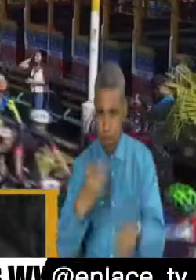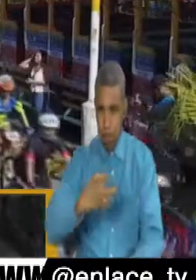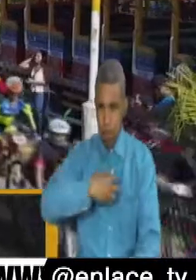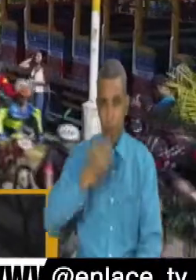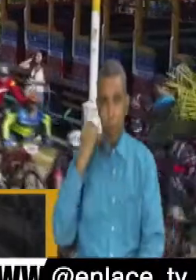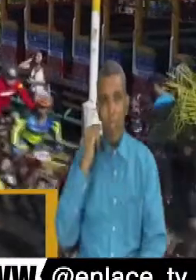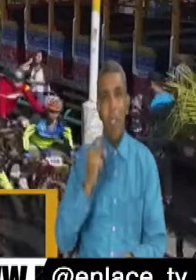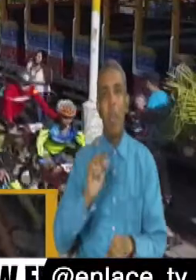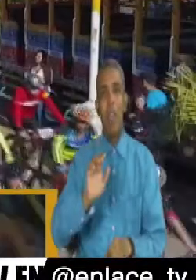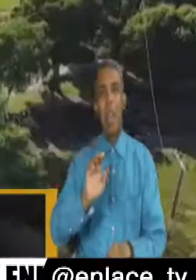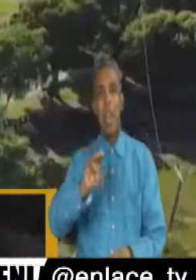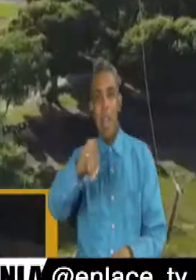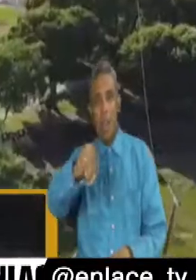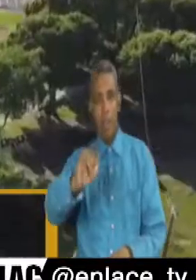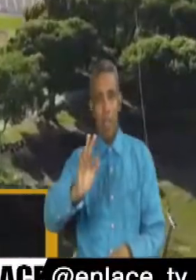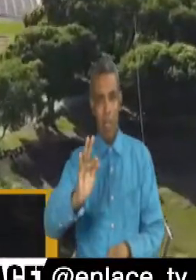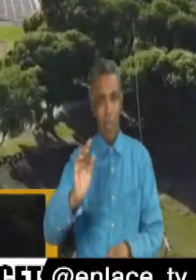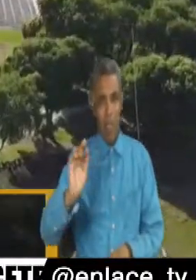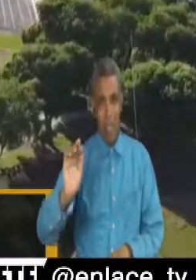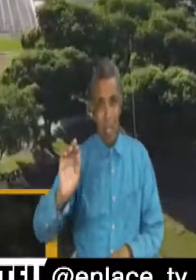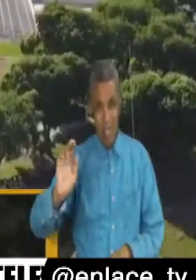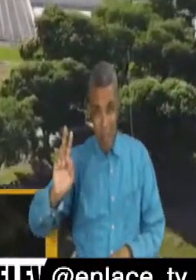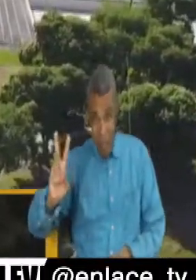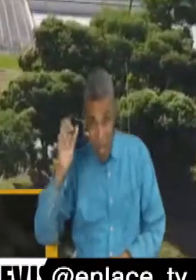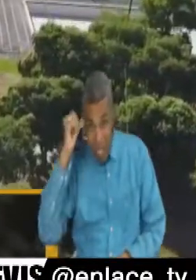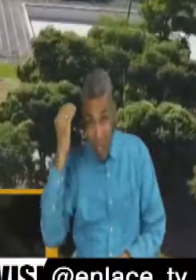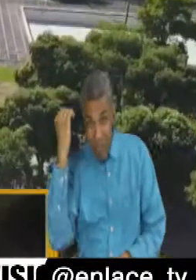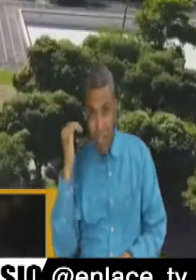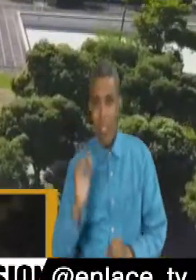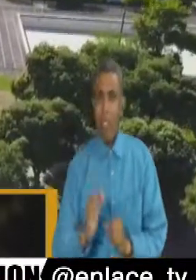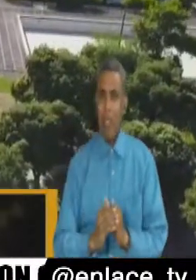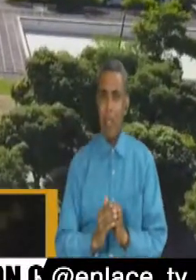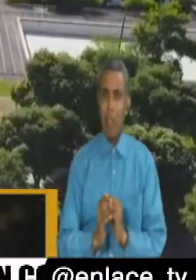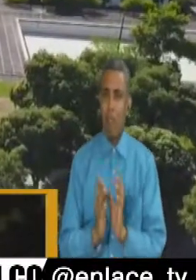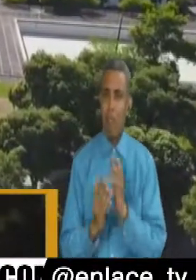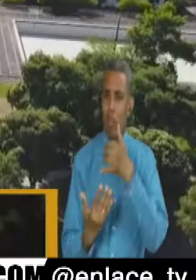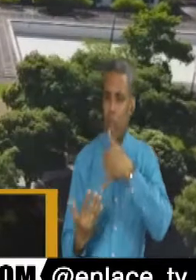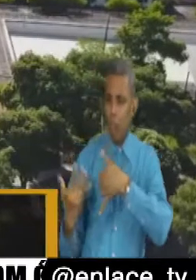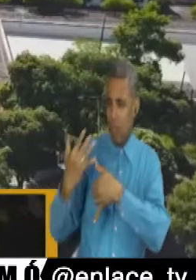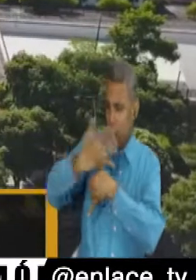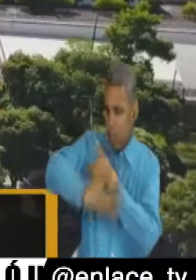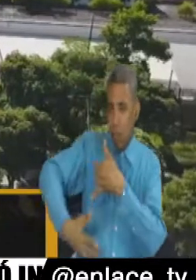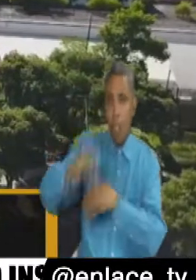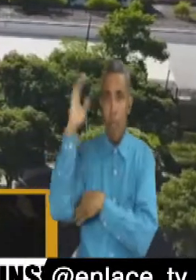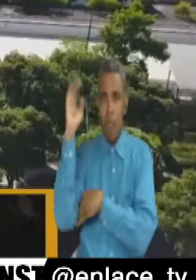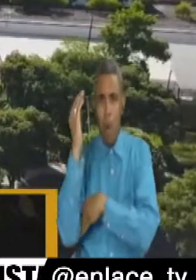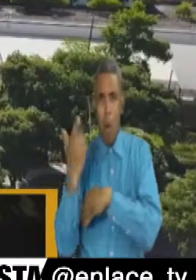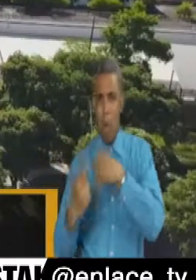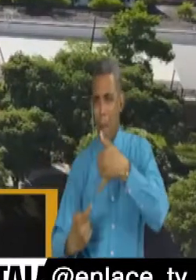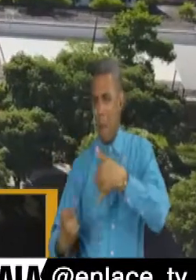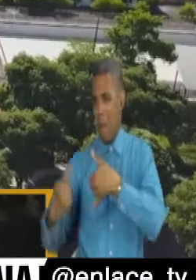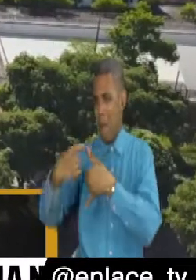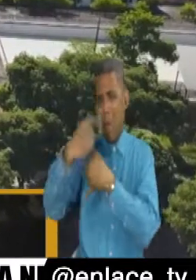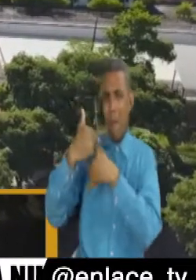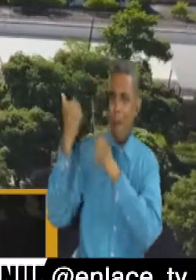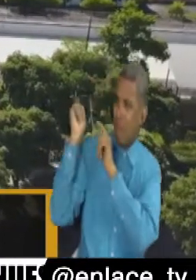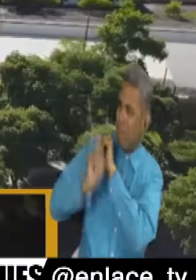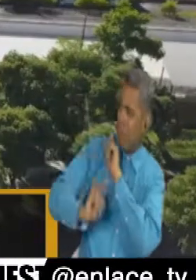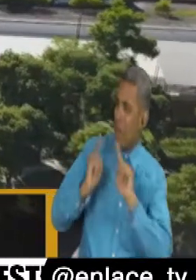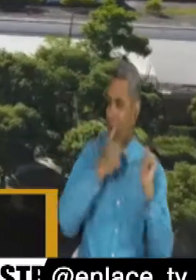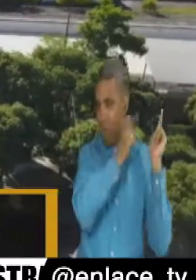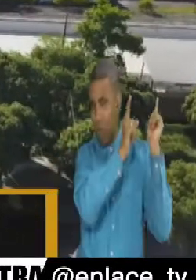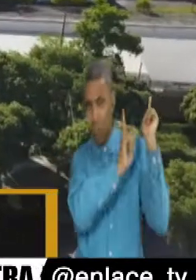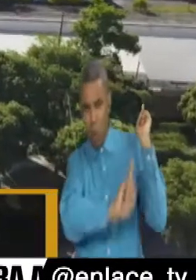se llevó a cabo durante este fin de semana en el puerto petrolero, donde a pesar de ser una competencia local llegaron deportistas de diferentes partes del